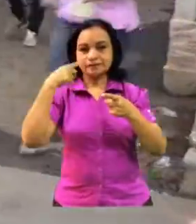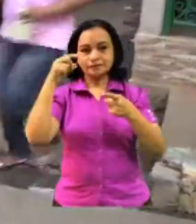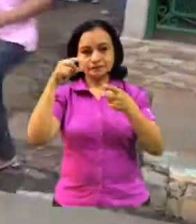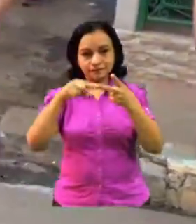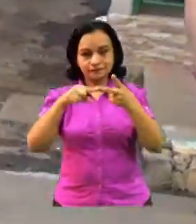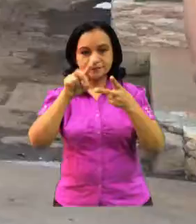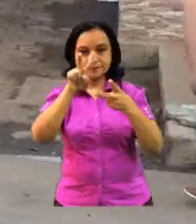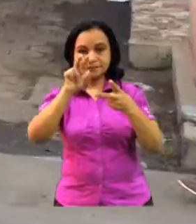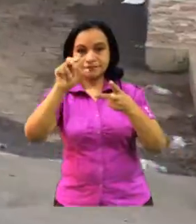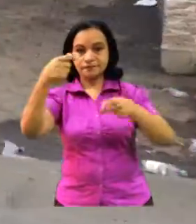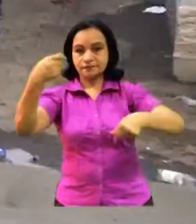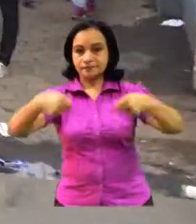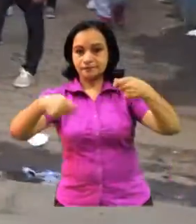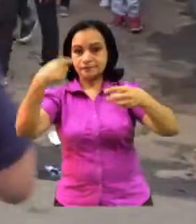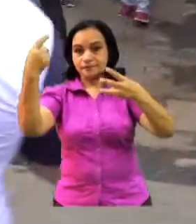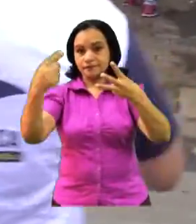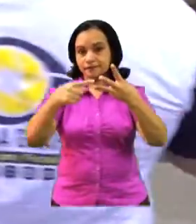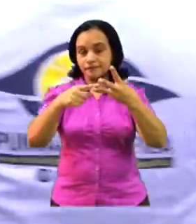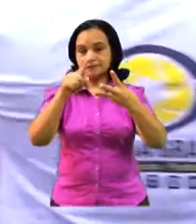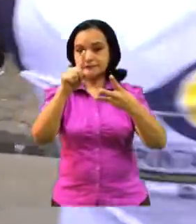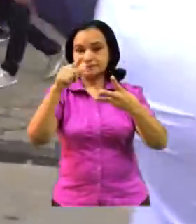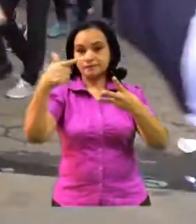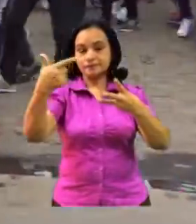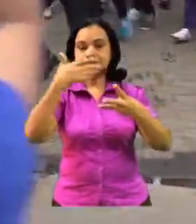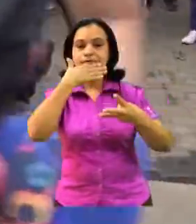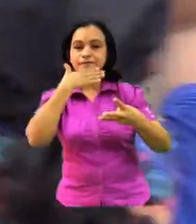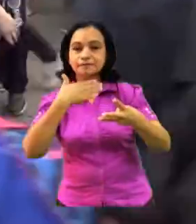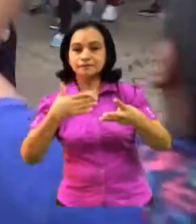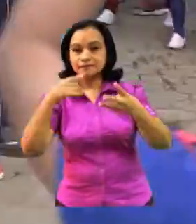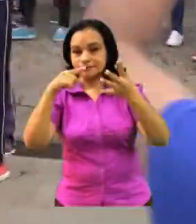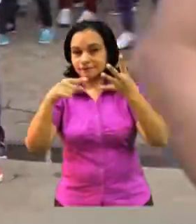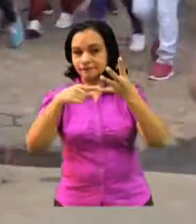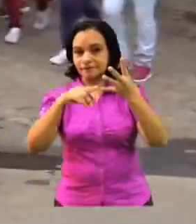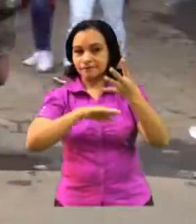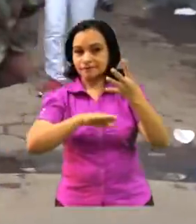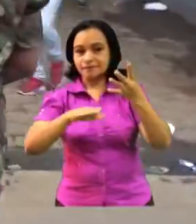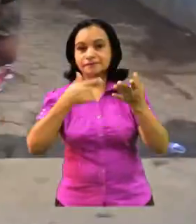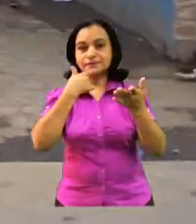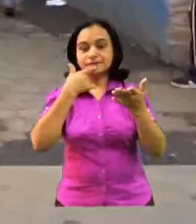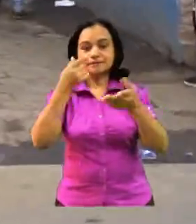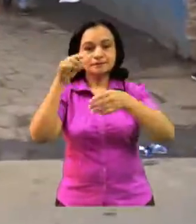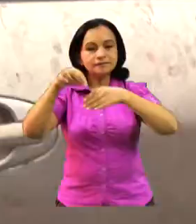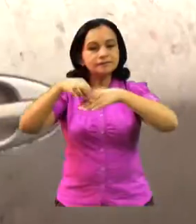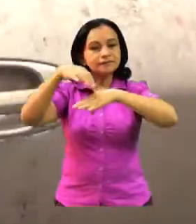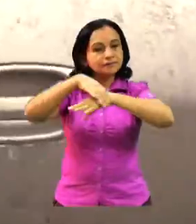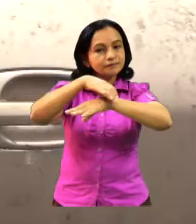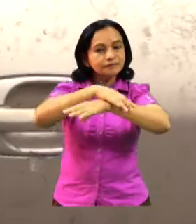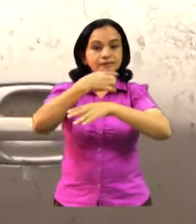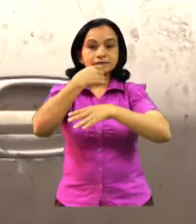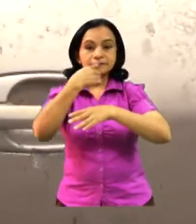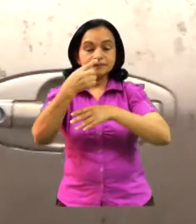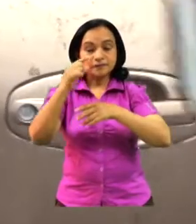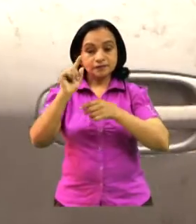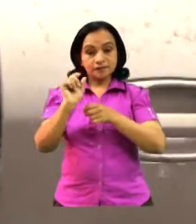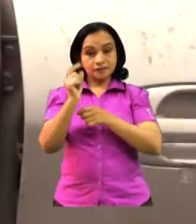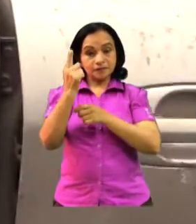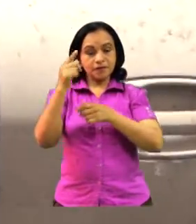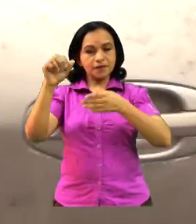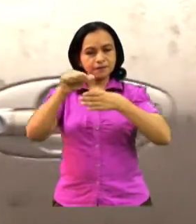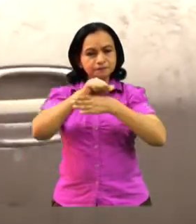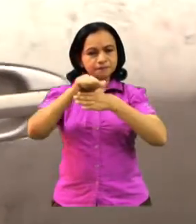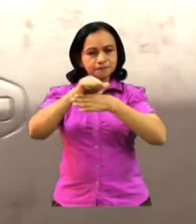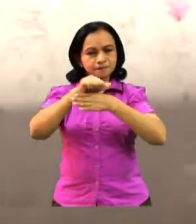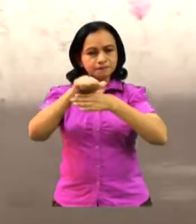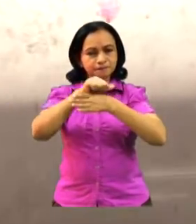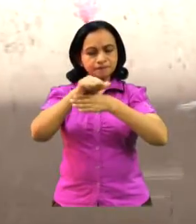segundo, 26 de septiembre el tercero y 17 de diciembre el cuarto. La compañera Rosario destacó que en el primer ejercicio se